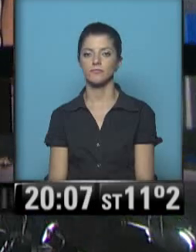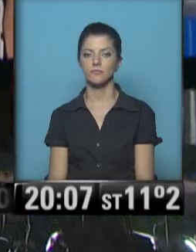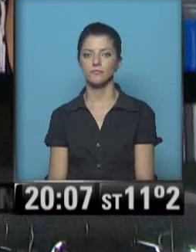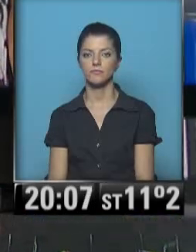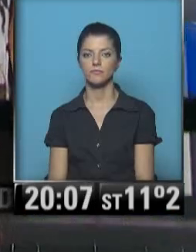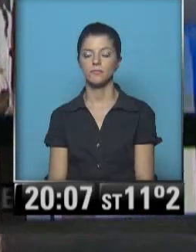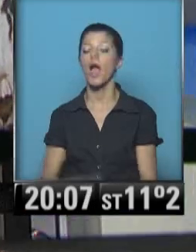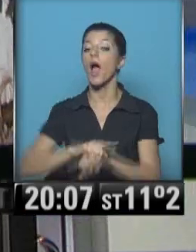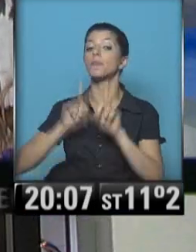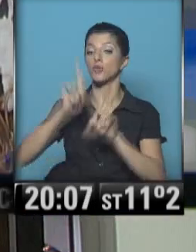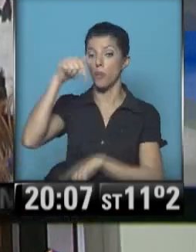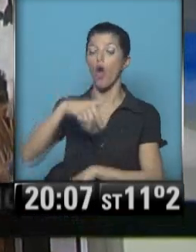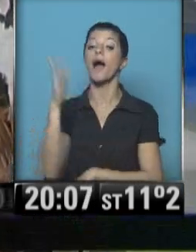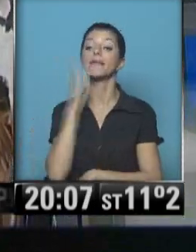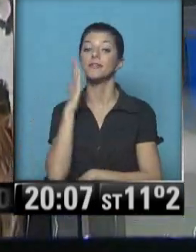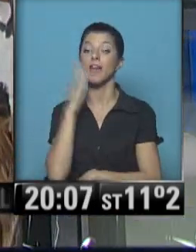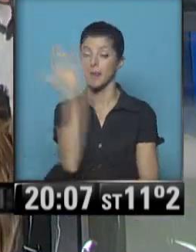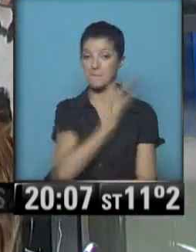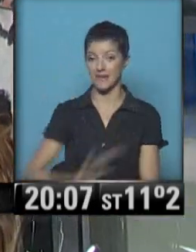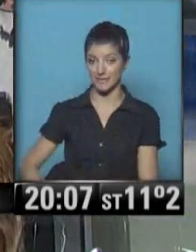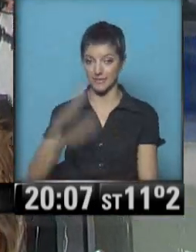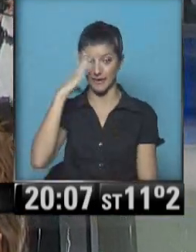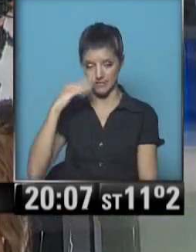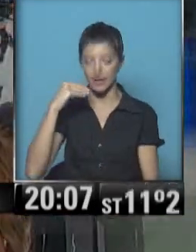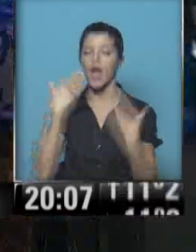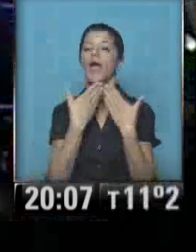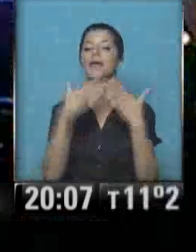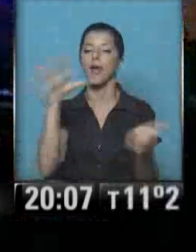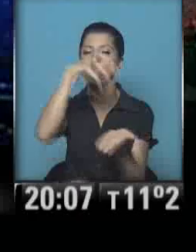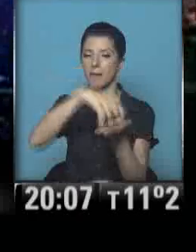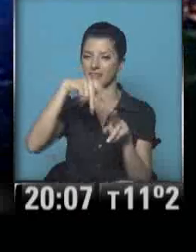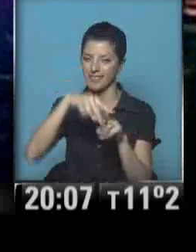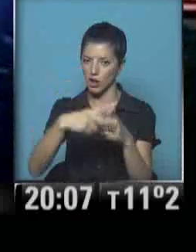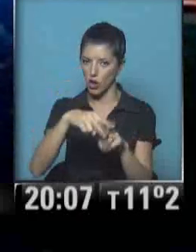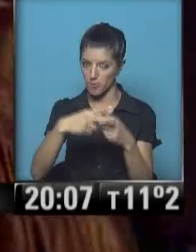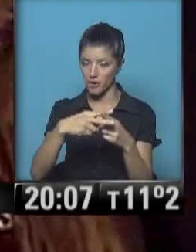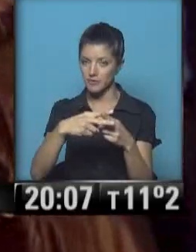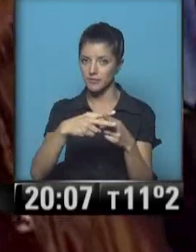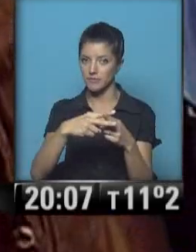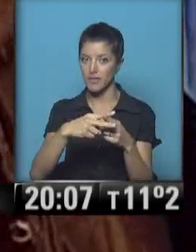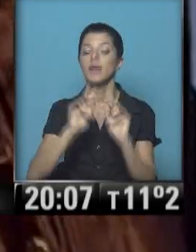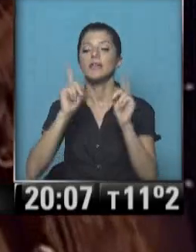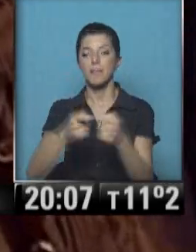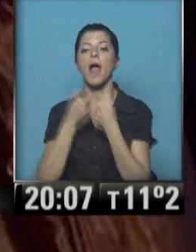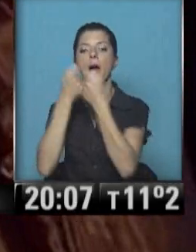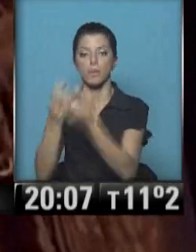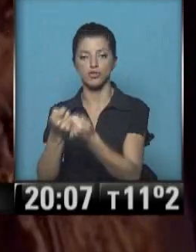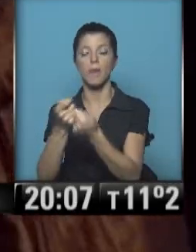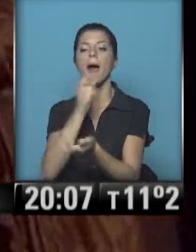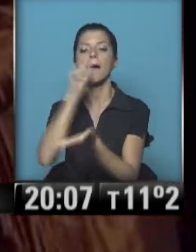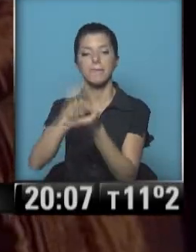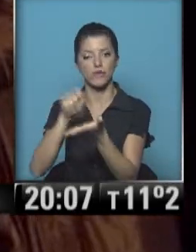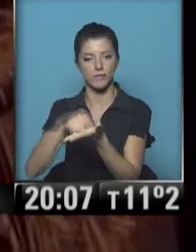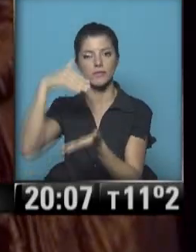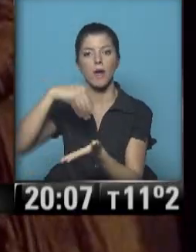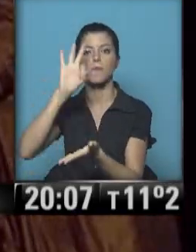en tanto esta tarde la presidenta Cristina Fernández mientras dejaba inaugurada una nueva edición de tecnópolis de esta manera se solidariza con el periodista